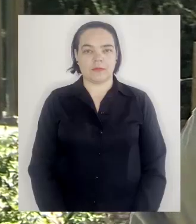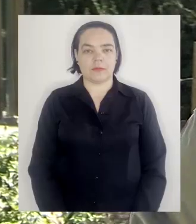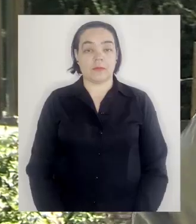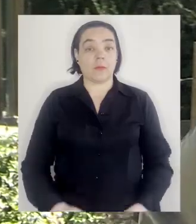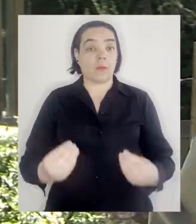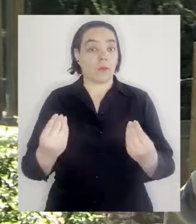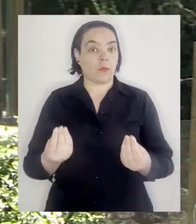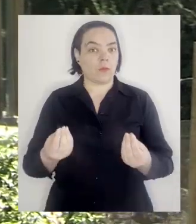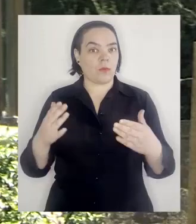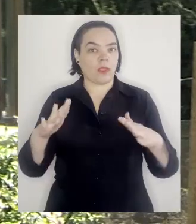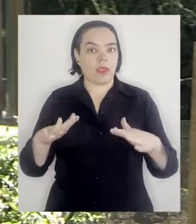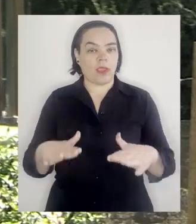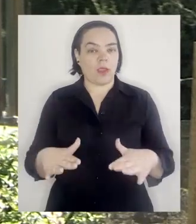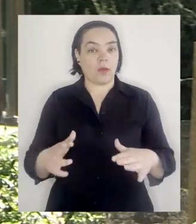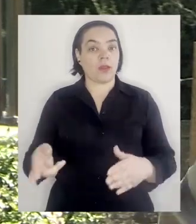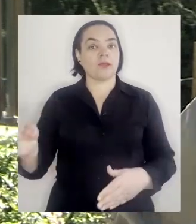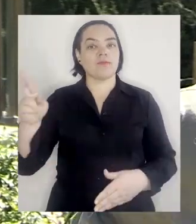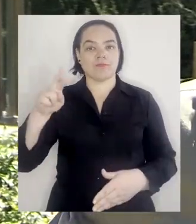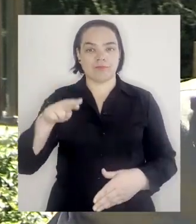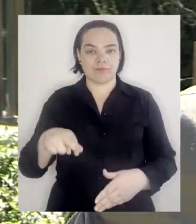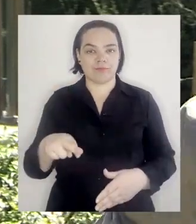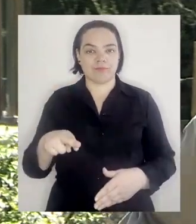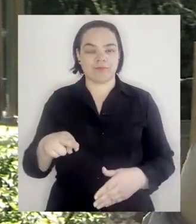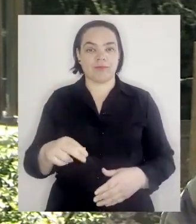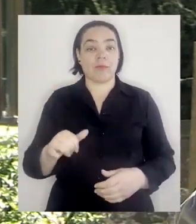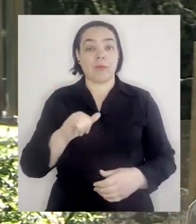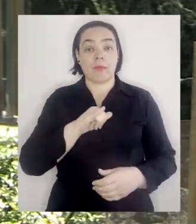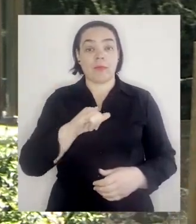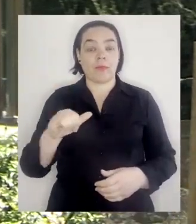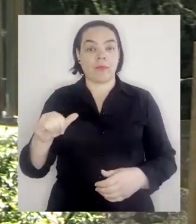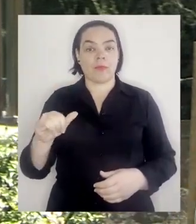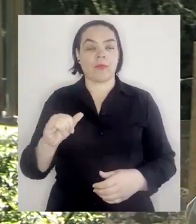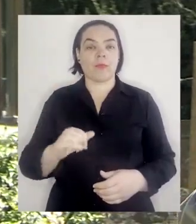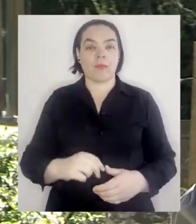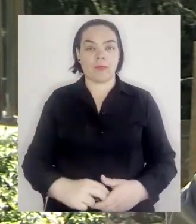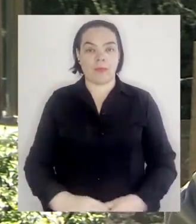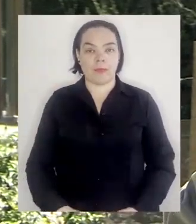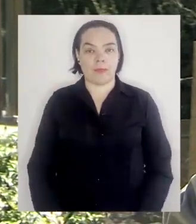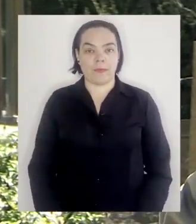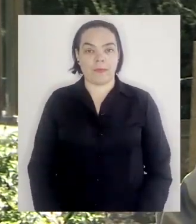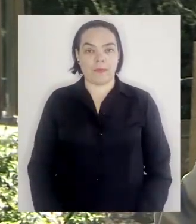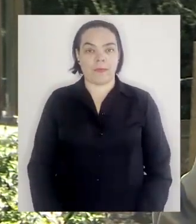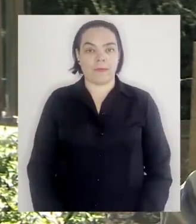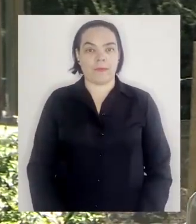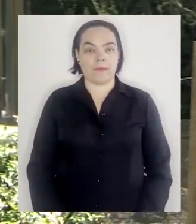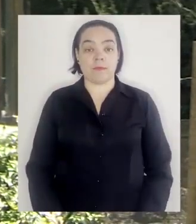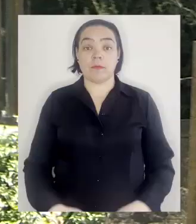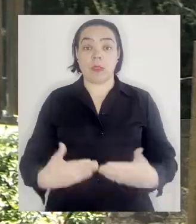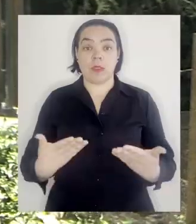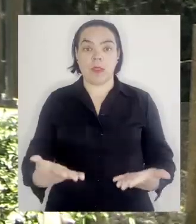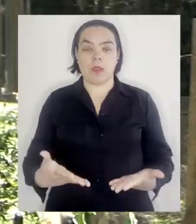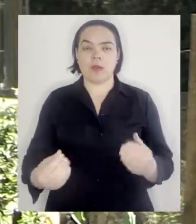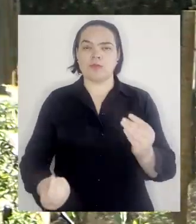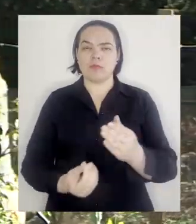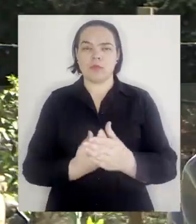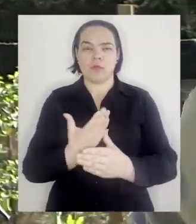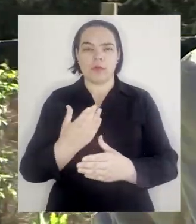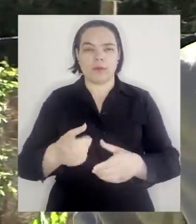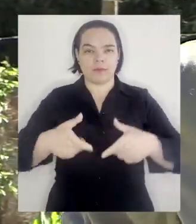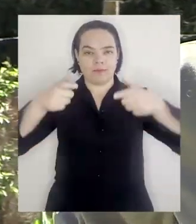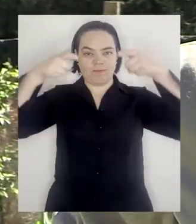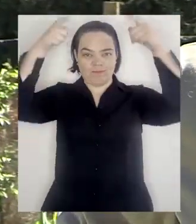Bueno, estamos de regreso después de los auspiciadores. Tenemos nuevamente un chef